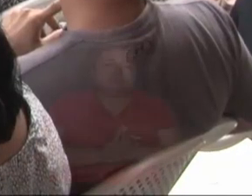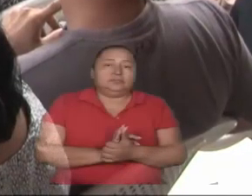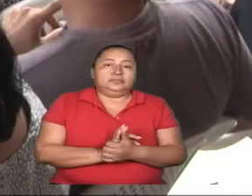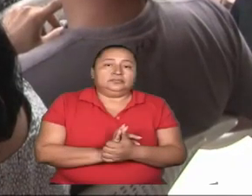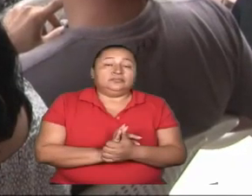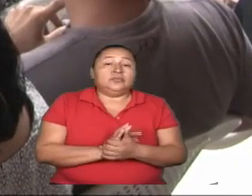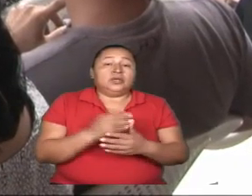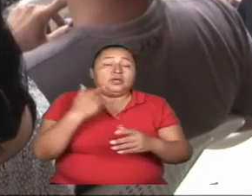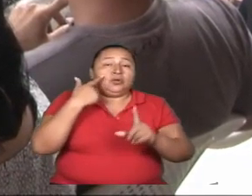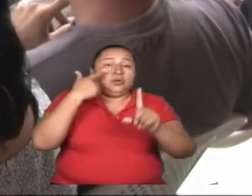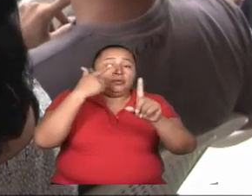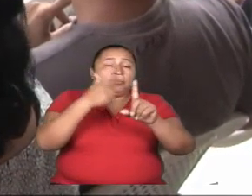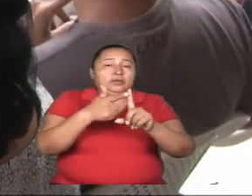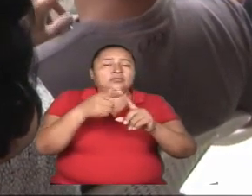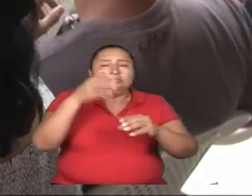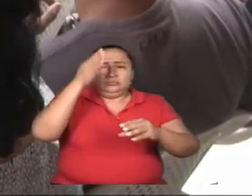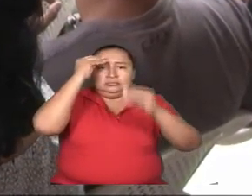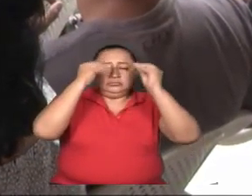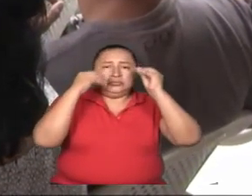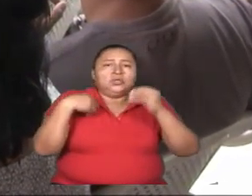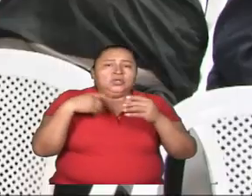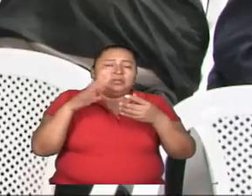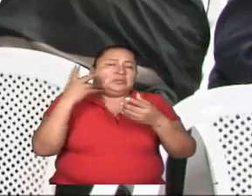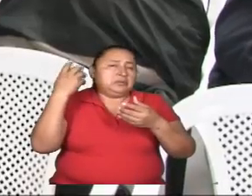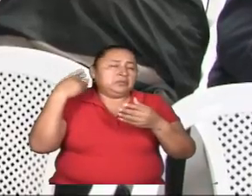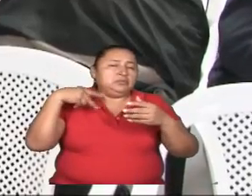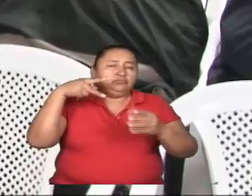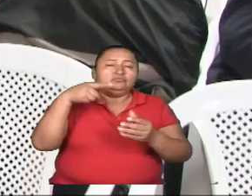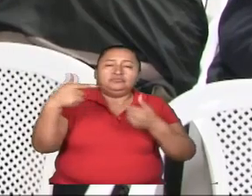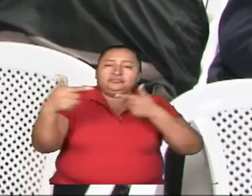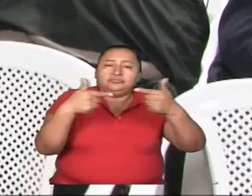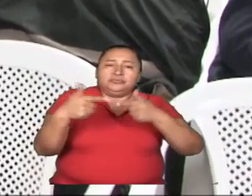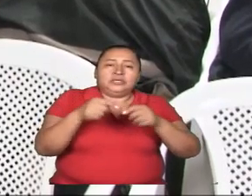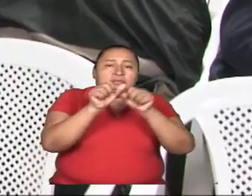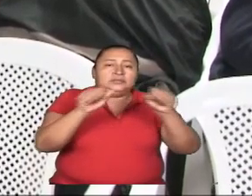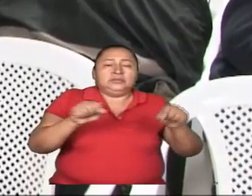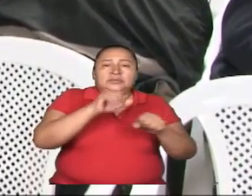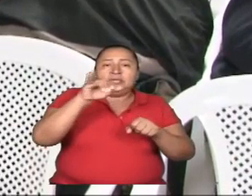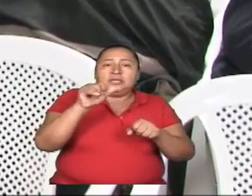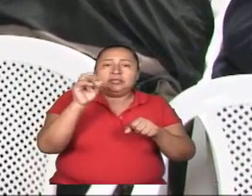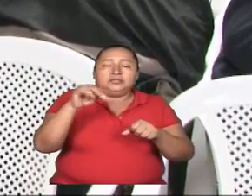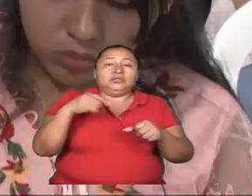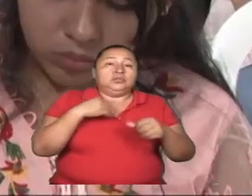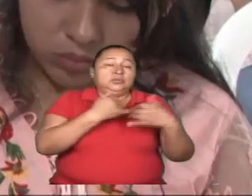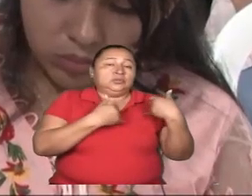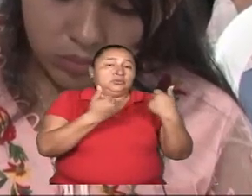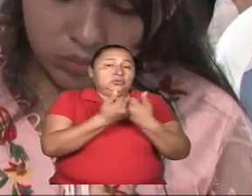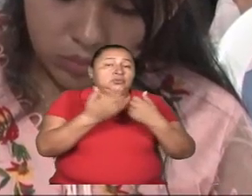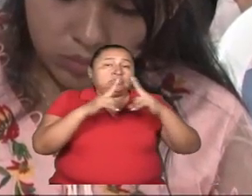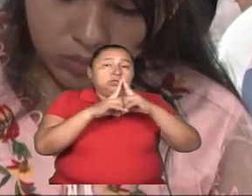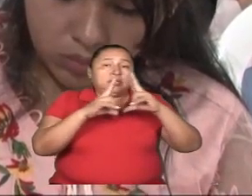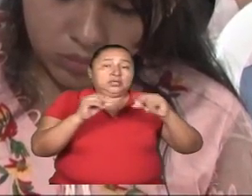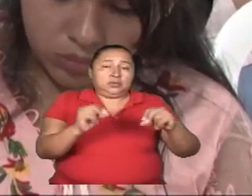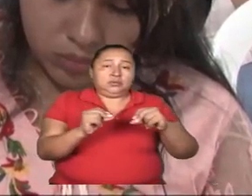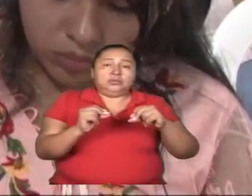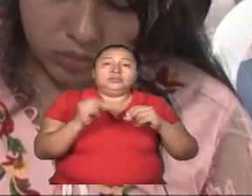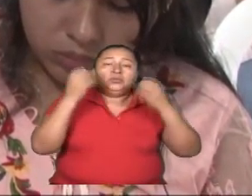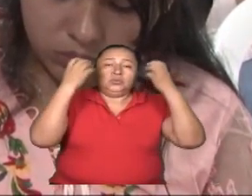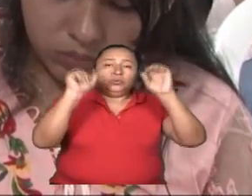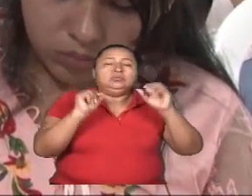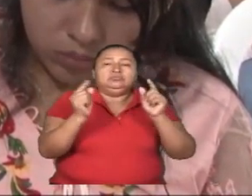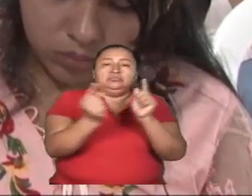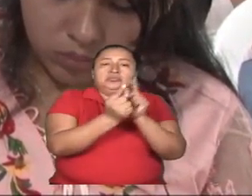A fin de enriquecer conocimientos sobre la emblemática Batalla de San Jacinto, el Instituto Nicaragüense de la Cultura desarrolló un encuentro con